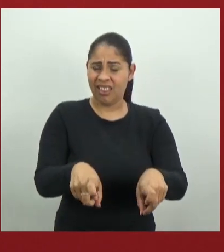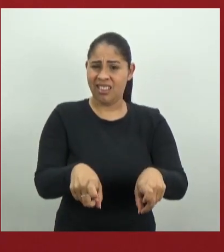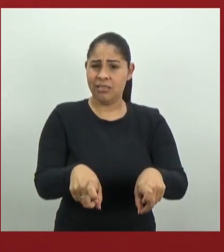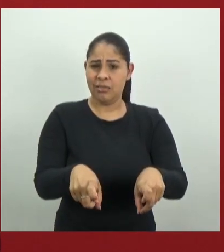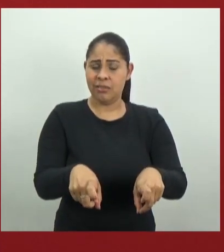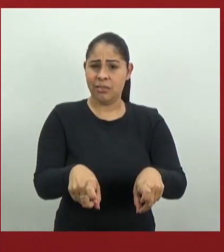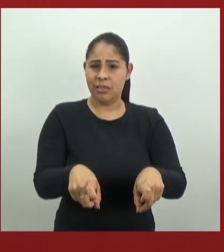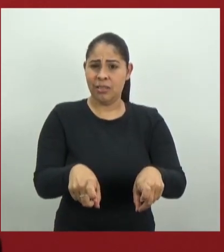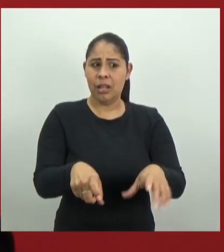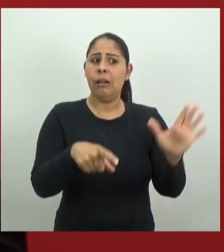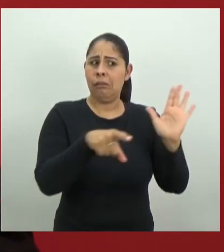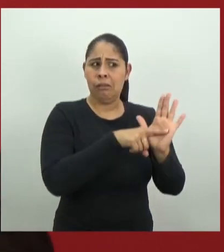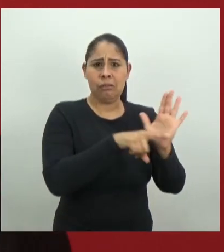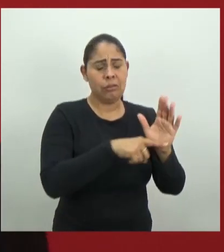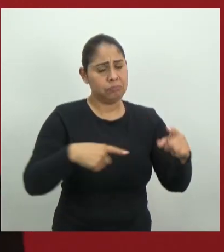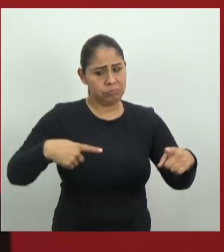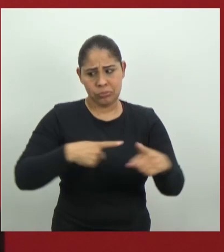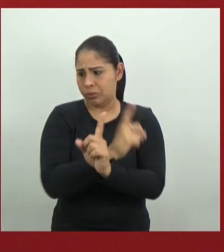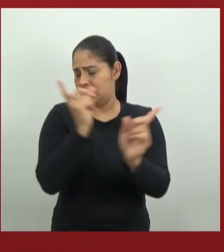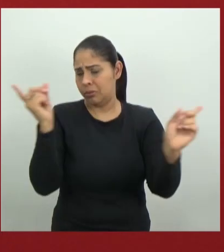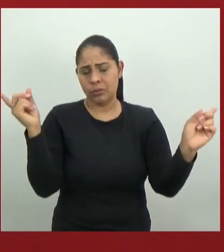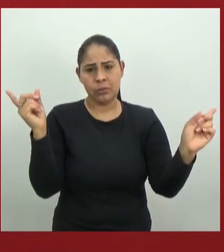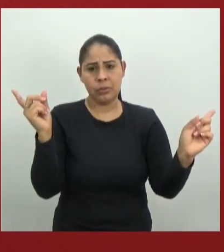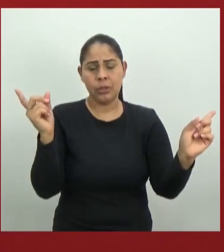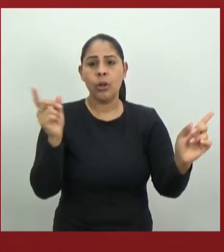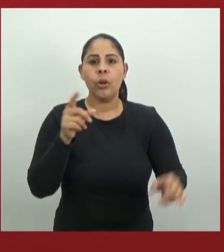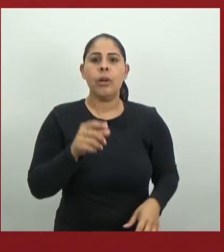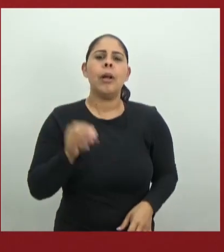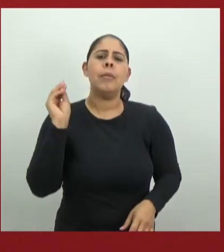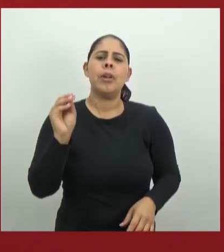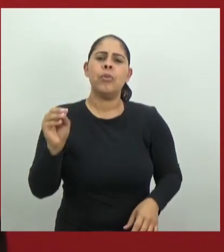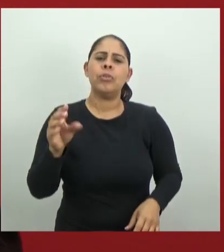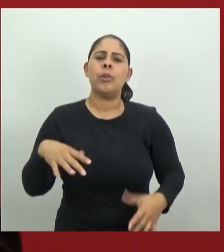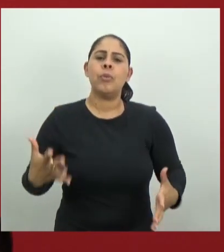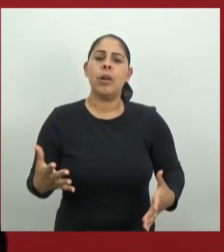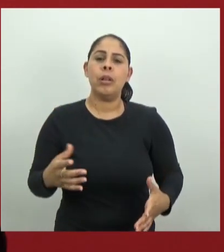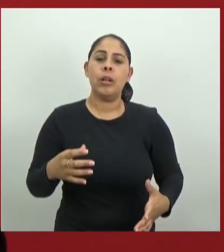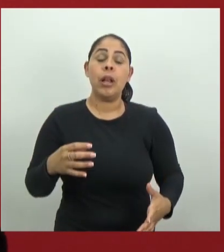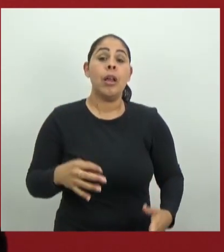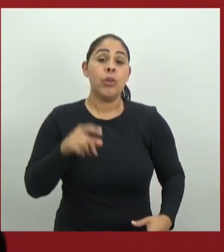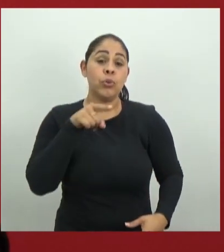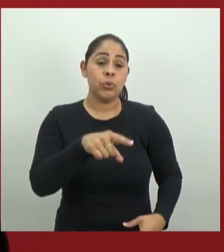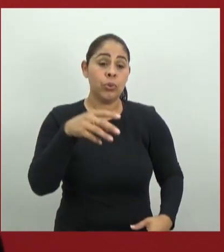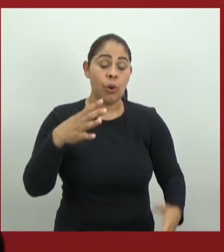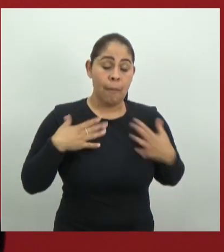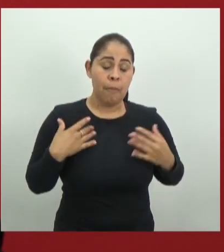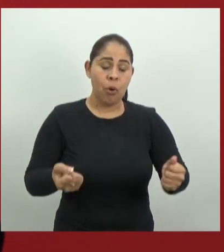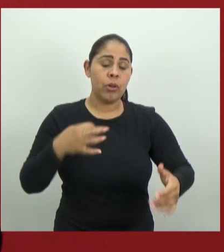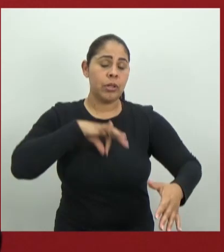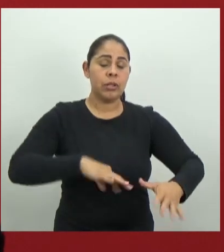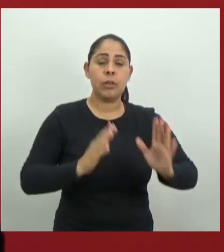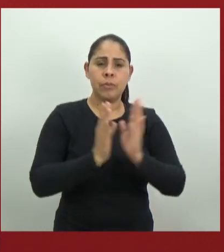la doctrina que tienes. La pregunta es, ¿tienes el poder del Espíritu Santo para sanarlo o no? Y esta